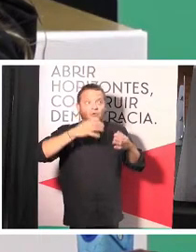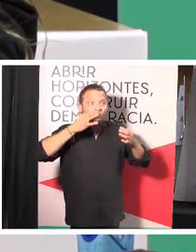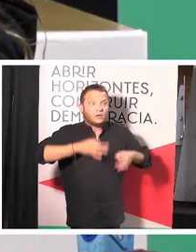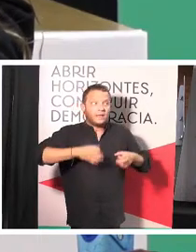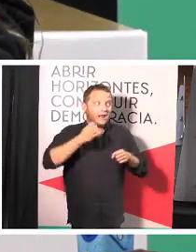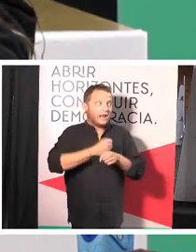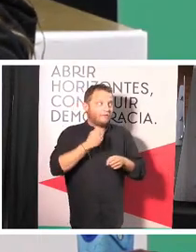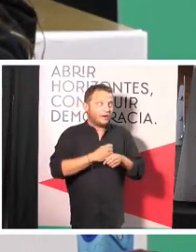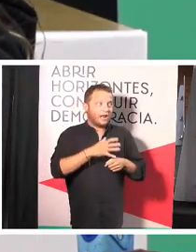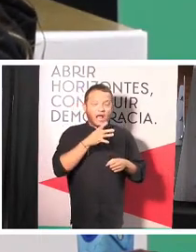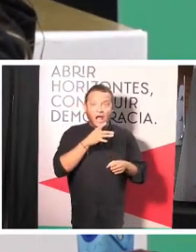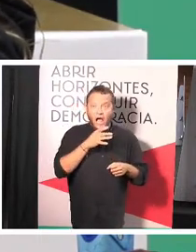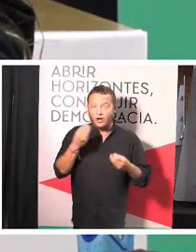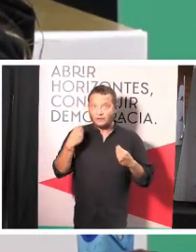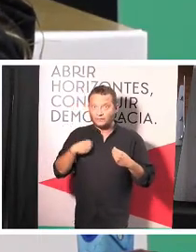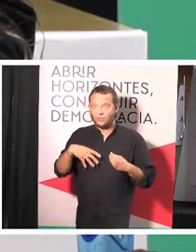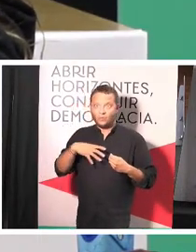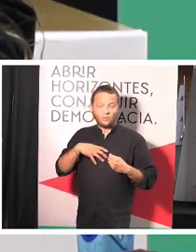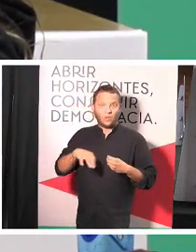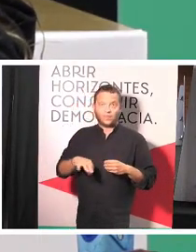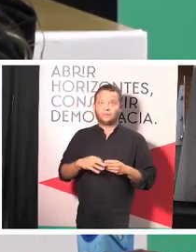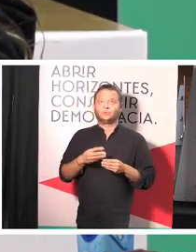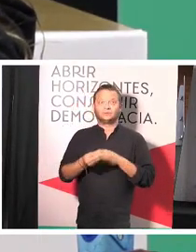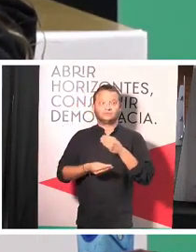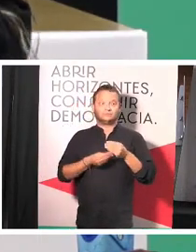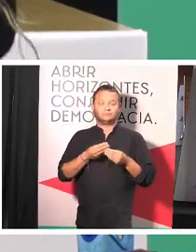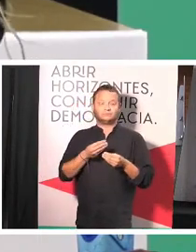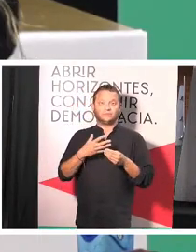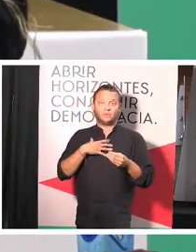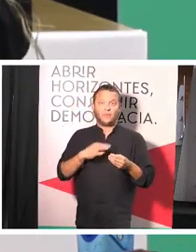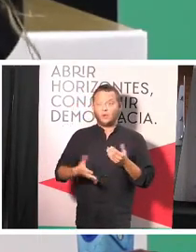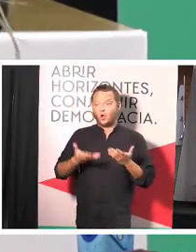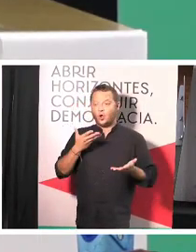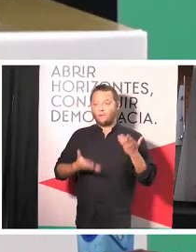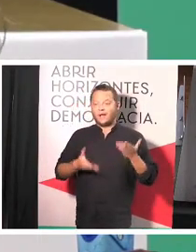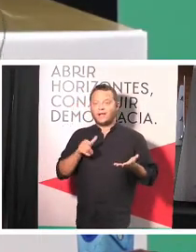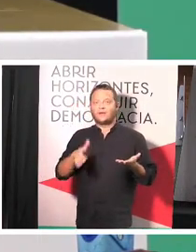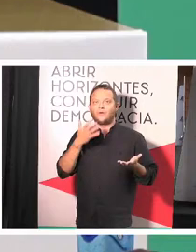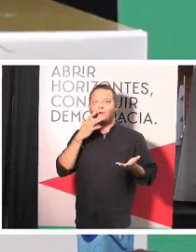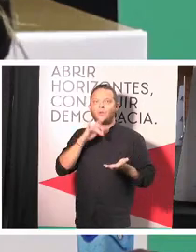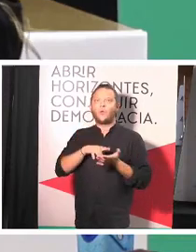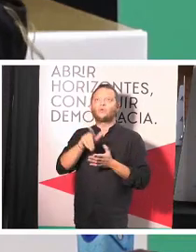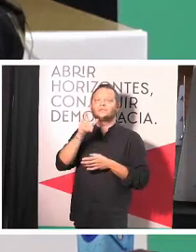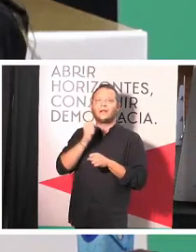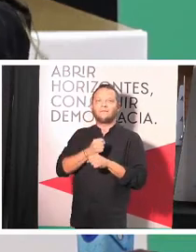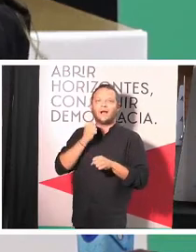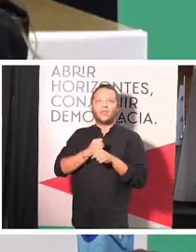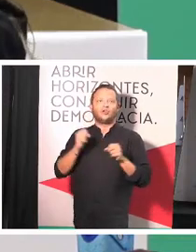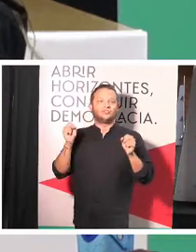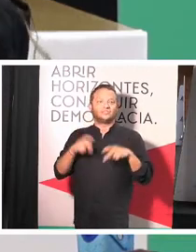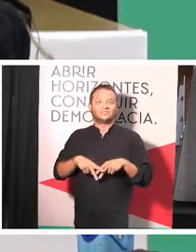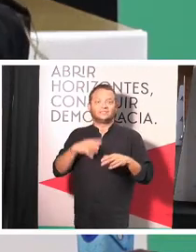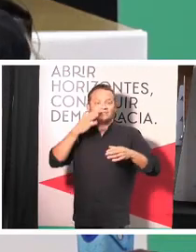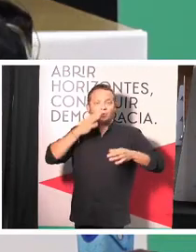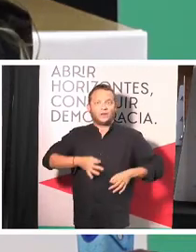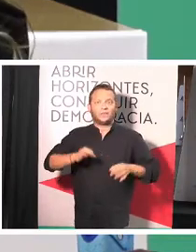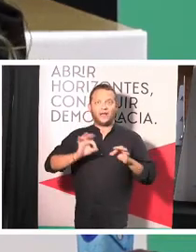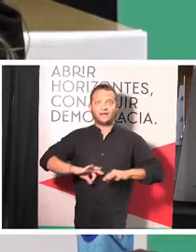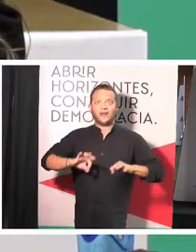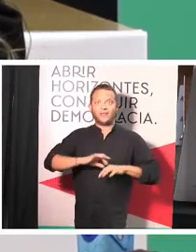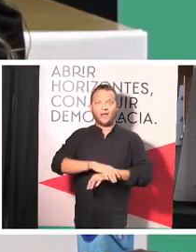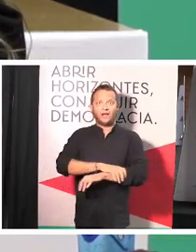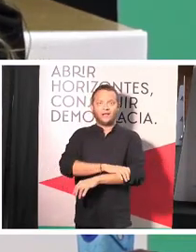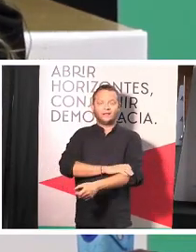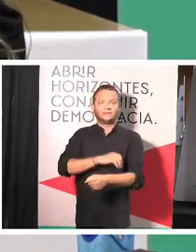seguridad laboral, y ahora mismo pues lo podríamos comparar como cuando un trabajador sin ningún tipo de seguridad